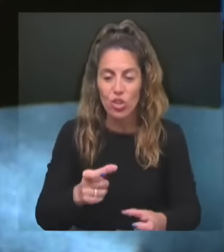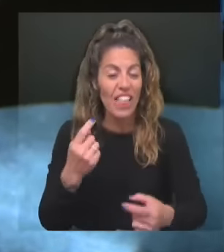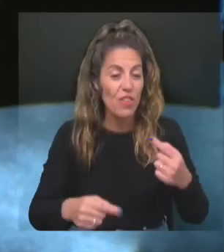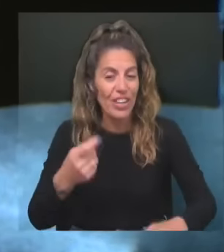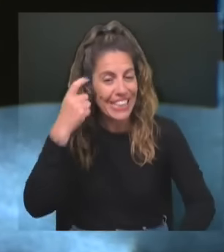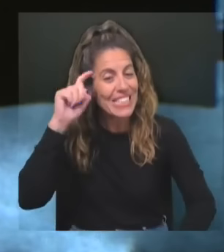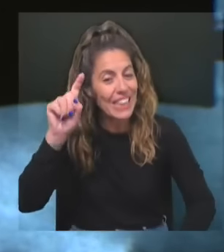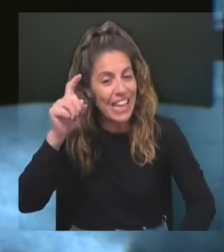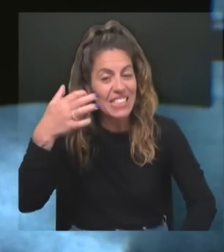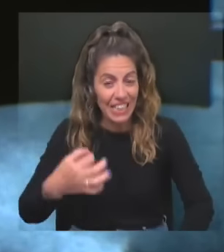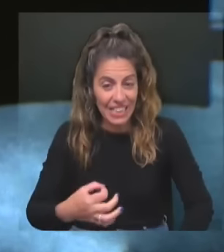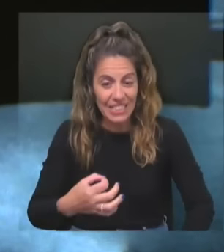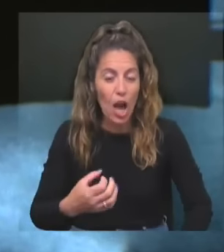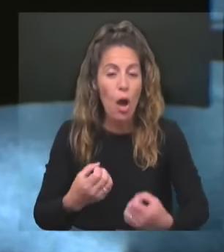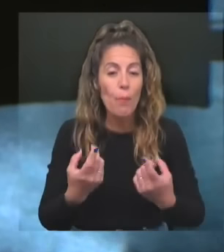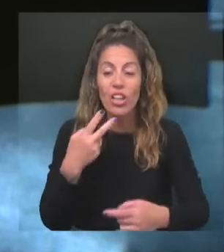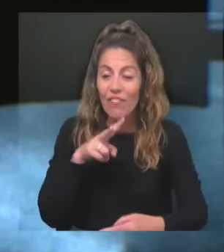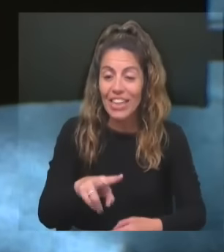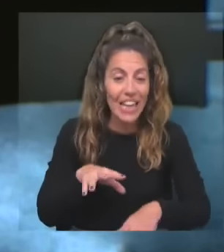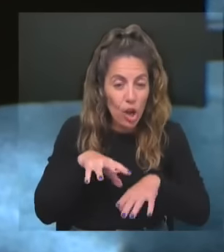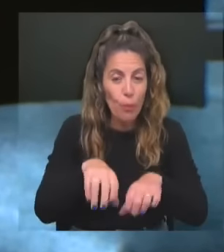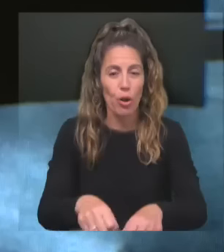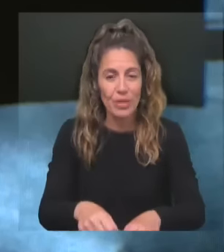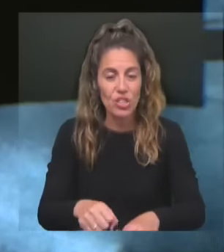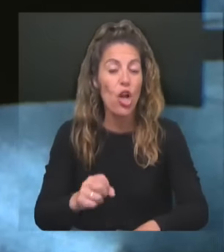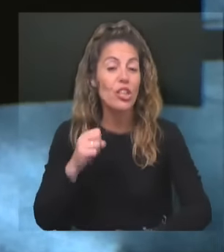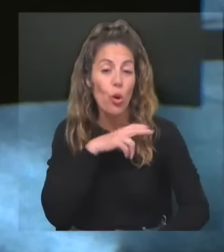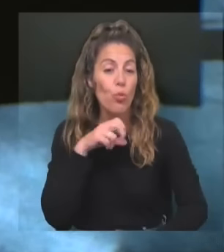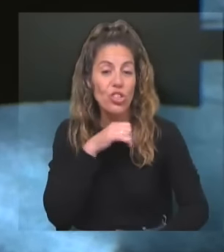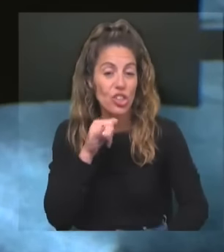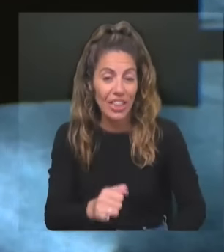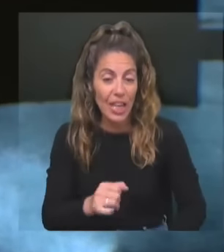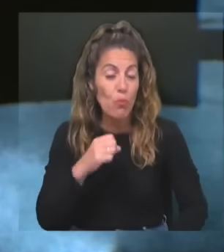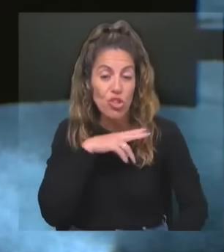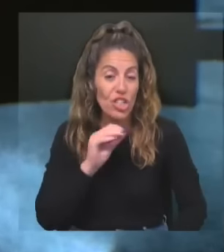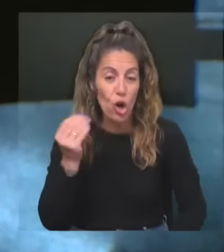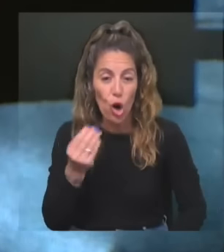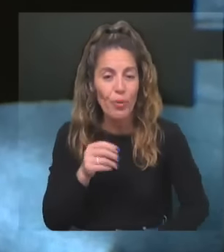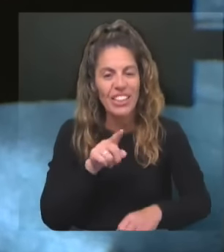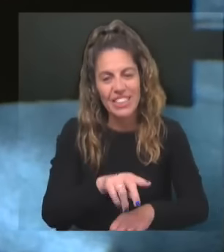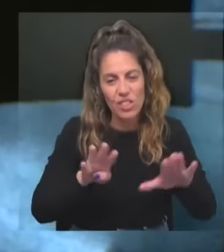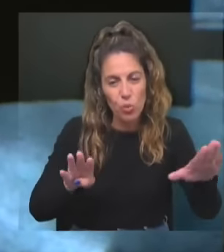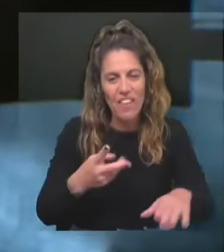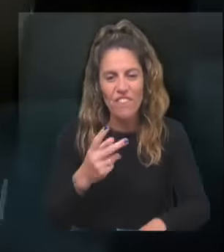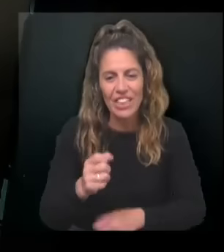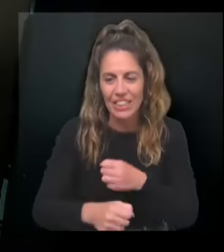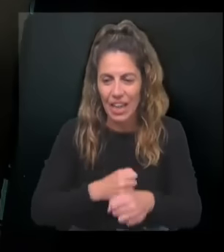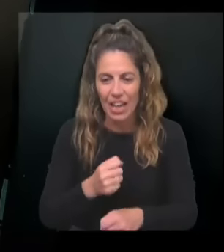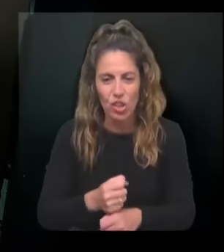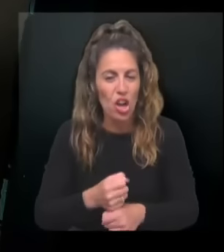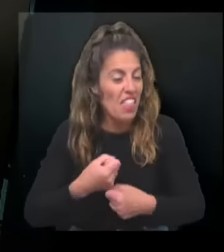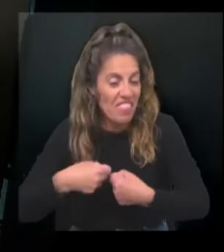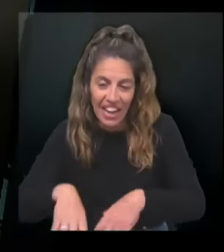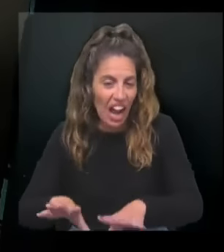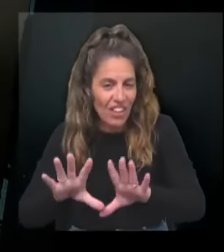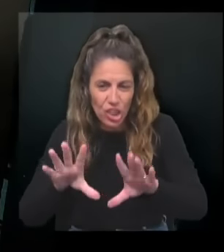y creencias, porque veían el compromiso que estos muchachos tenían, muchachos muy jóvenes, 19, 20 años, que dejaban